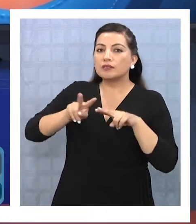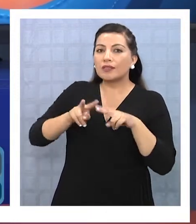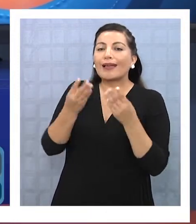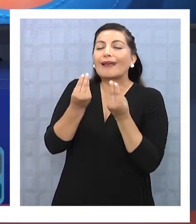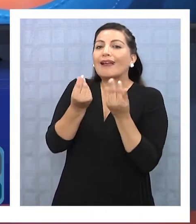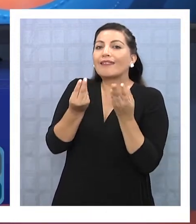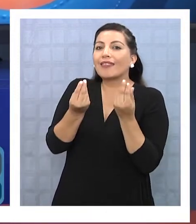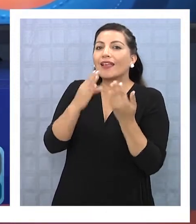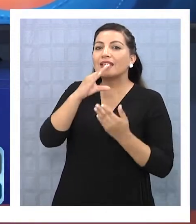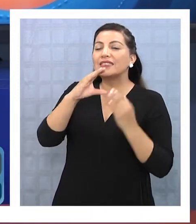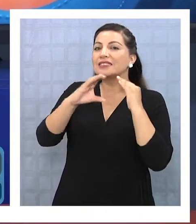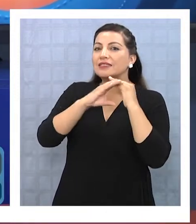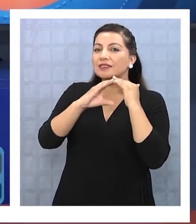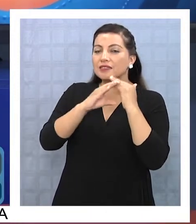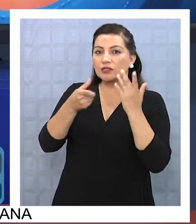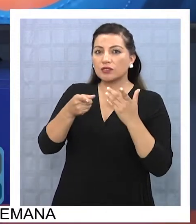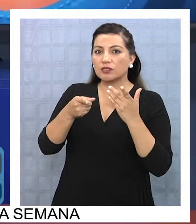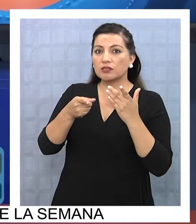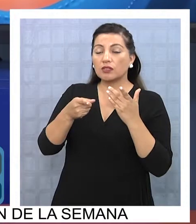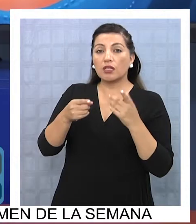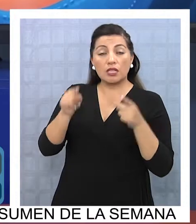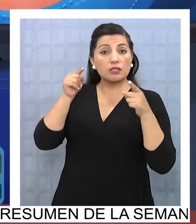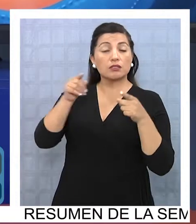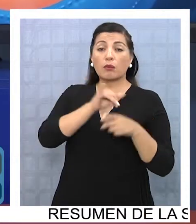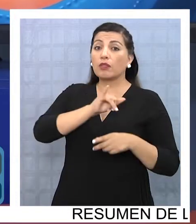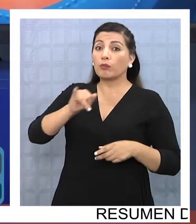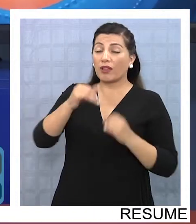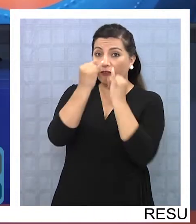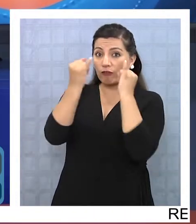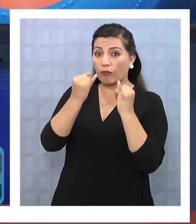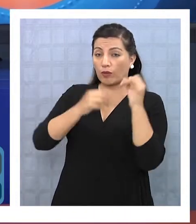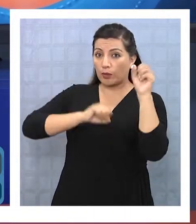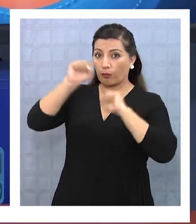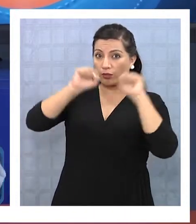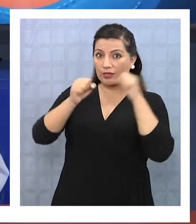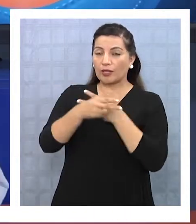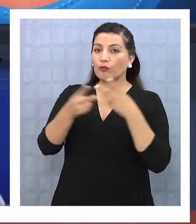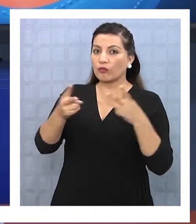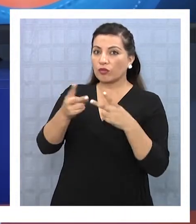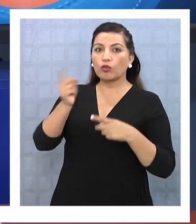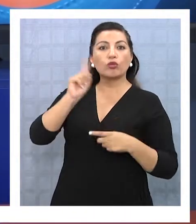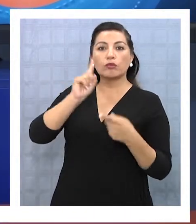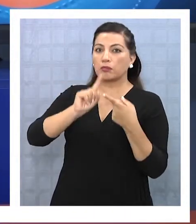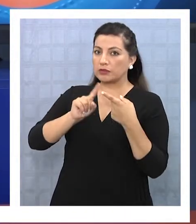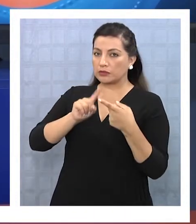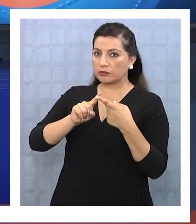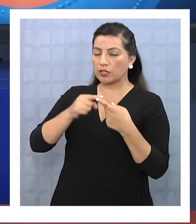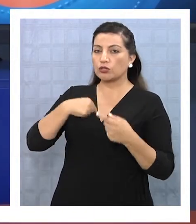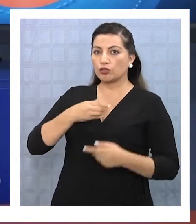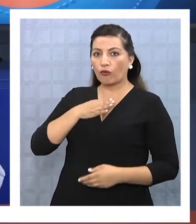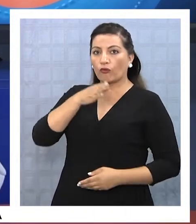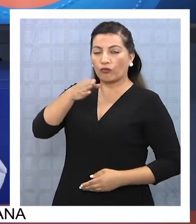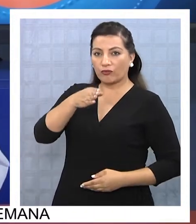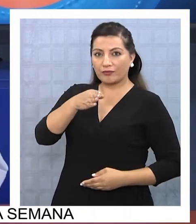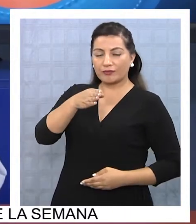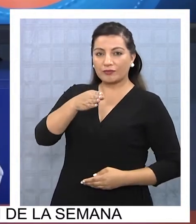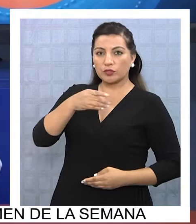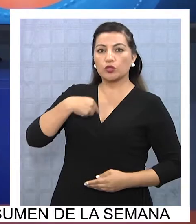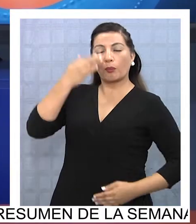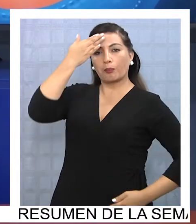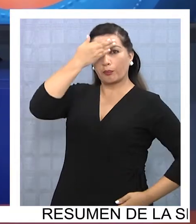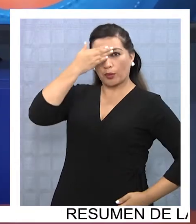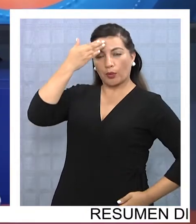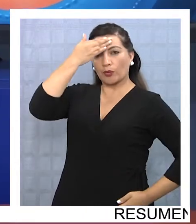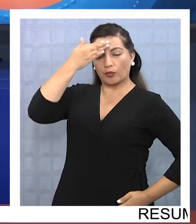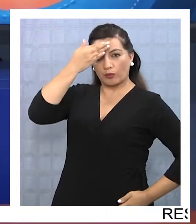calidad de este censo, puede ser muy útil para el diseño de políticas públicas. Así que no participé como censista, pero estuve muy